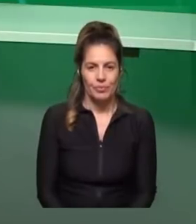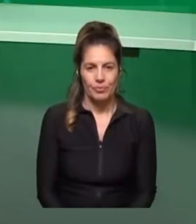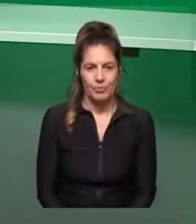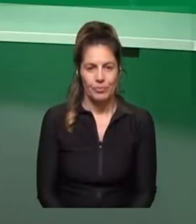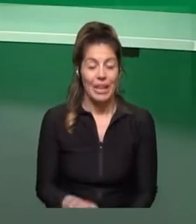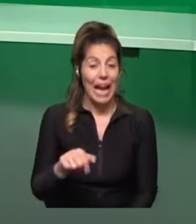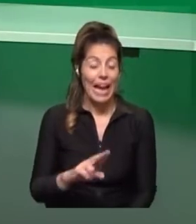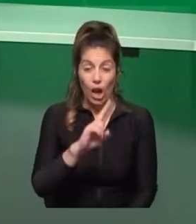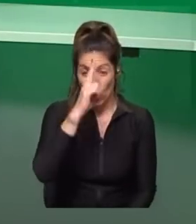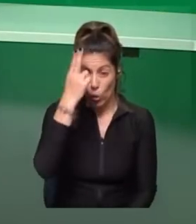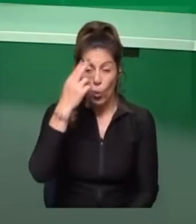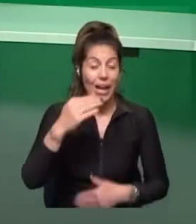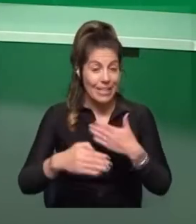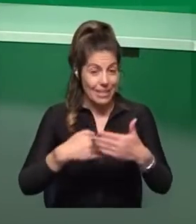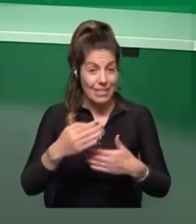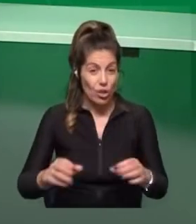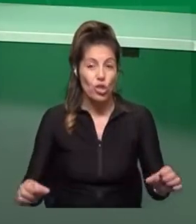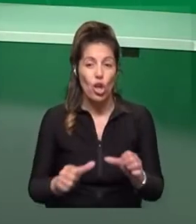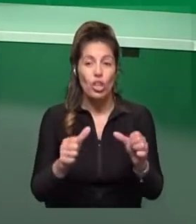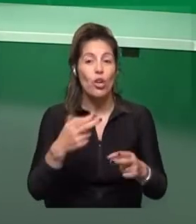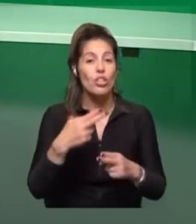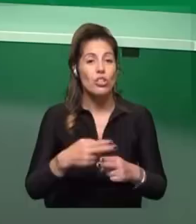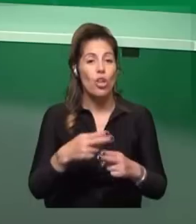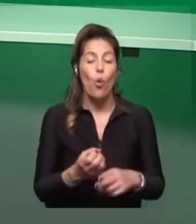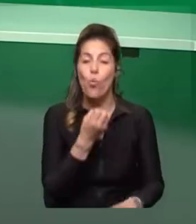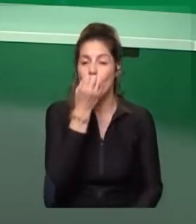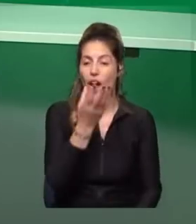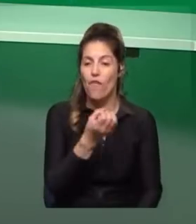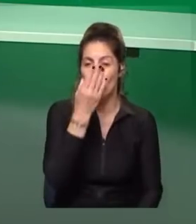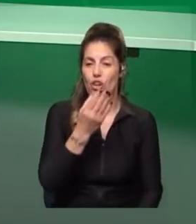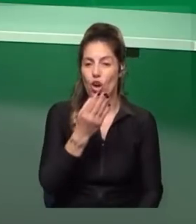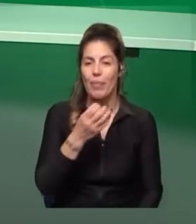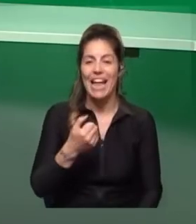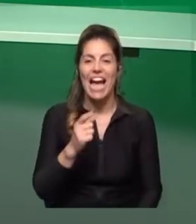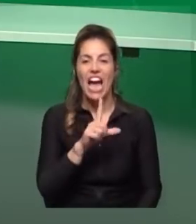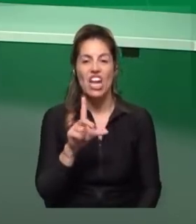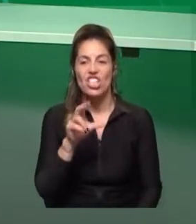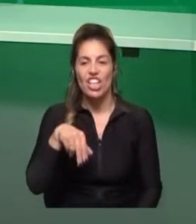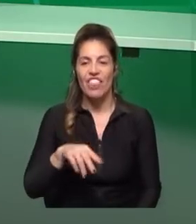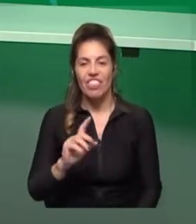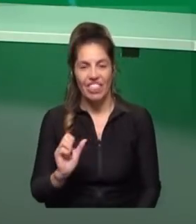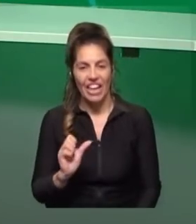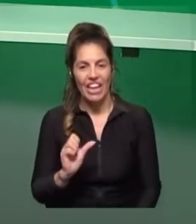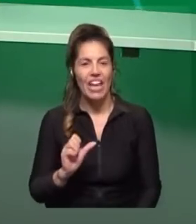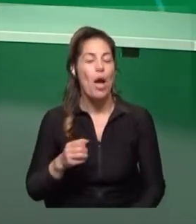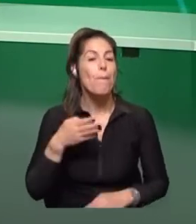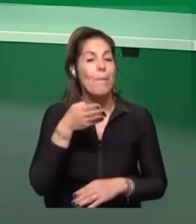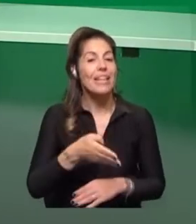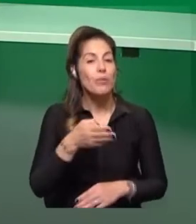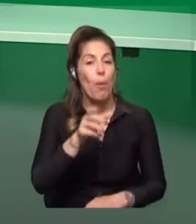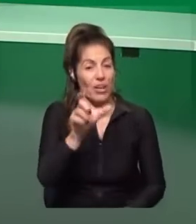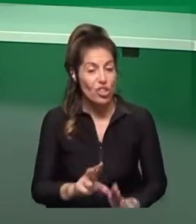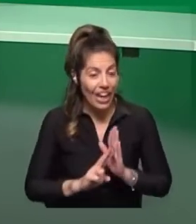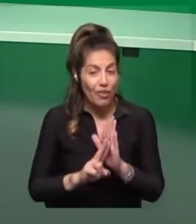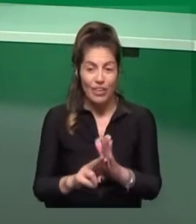Ya que en Uruguay se desarrolló una actividad llamada una flor para Salvador Allende en la que participaron personas referentes